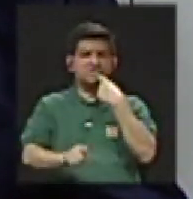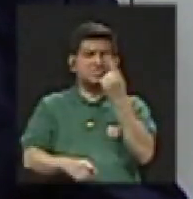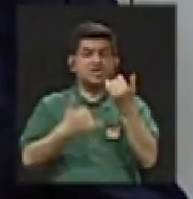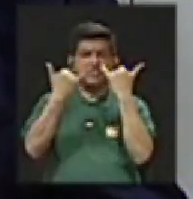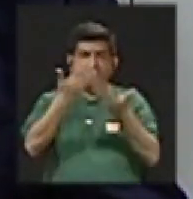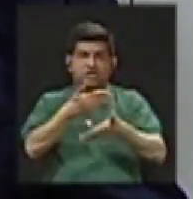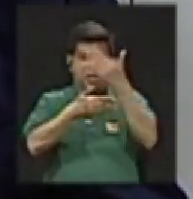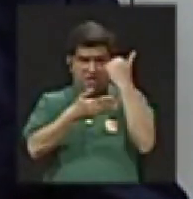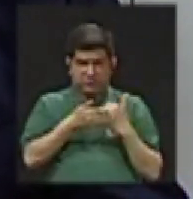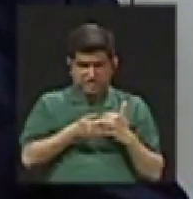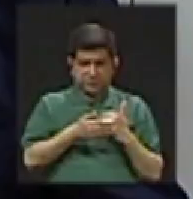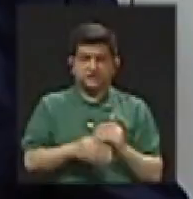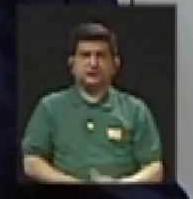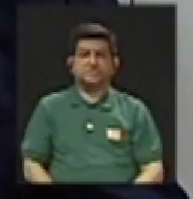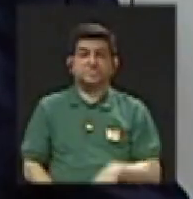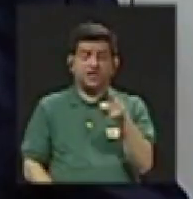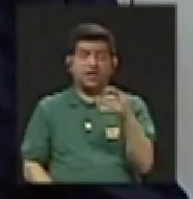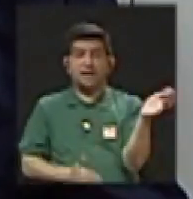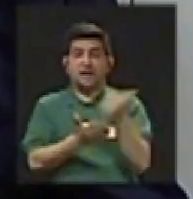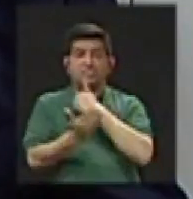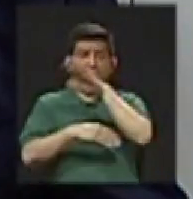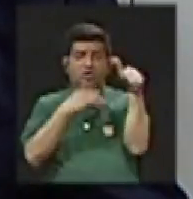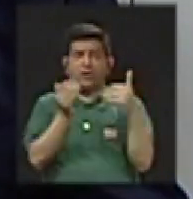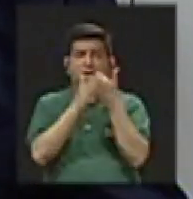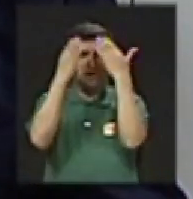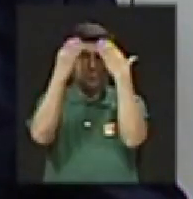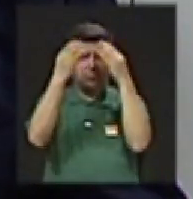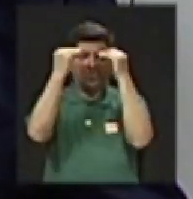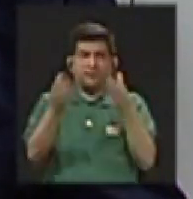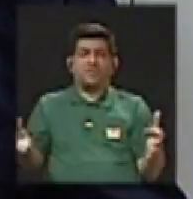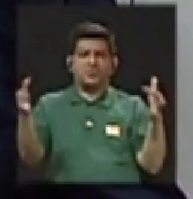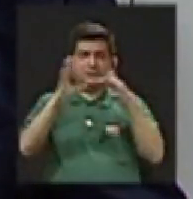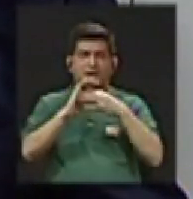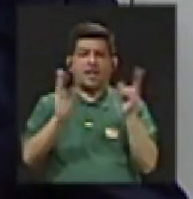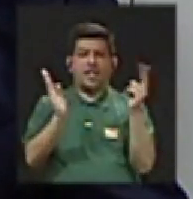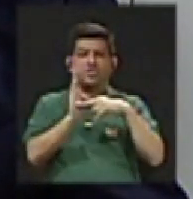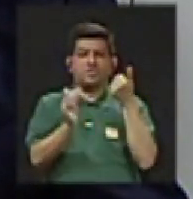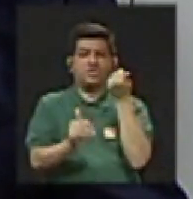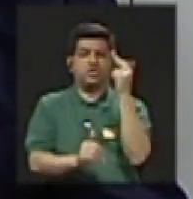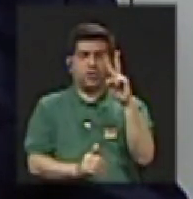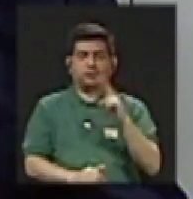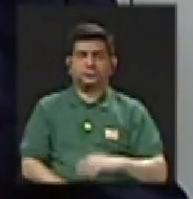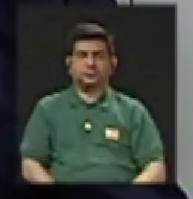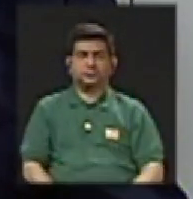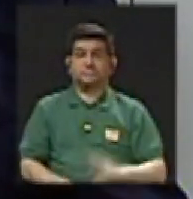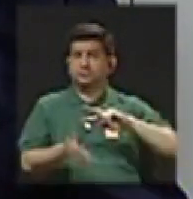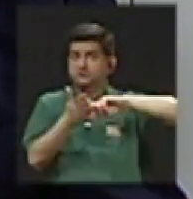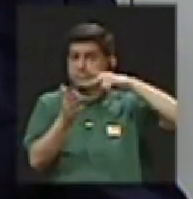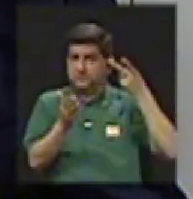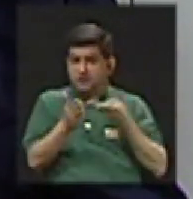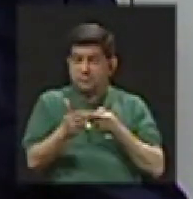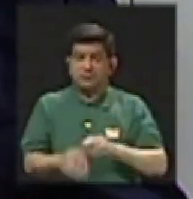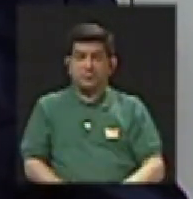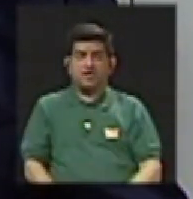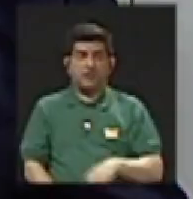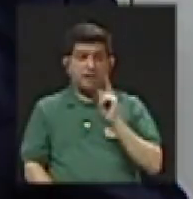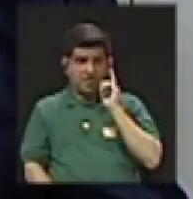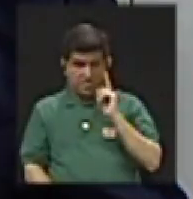ya anteriormente, que están recogiendo toda la información relativa al año 2012, de tal manera que este